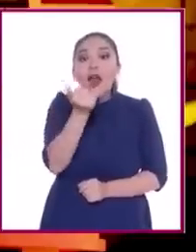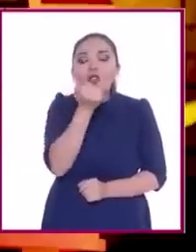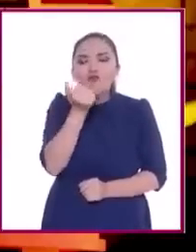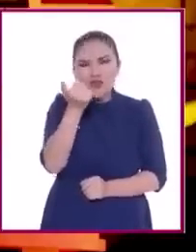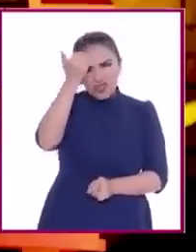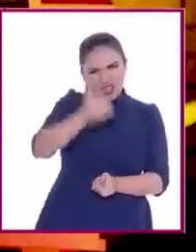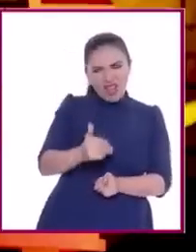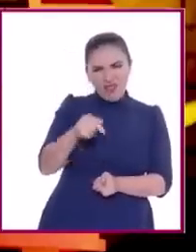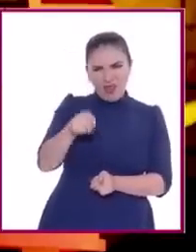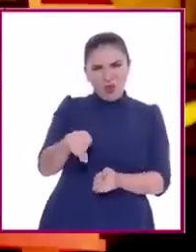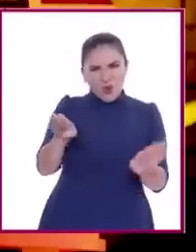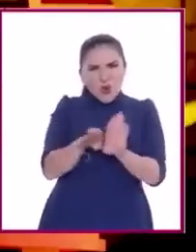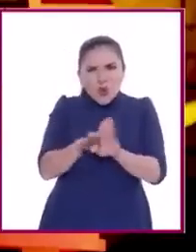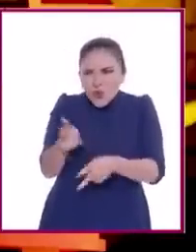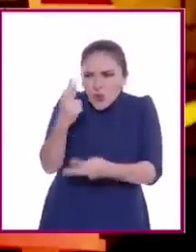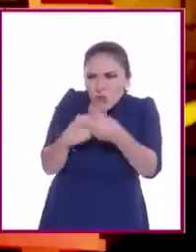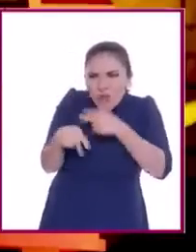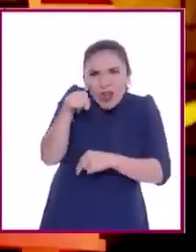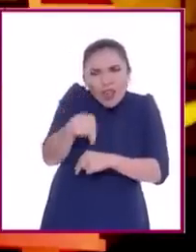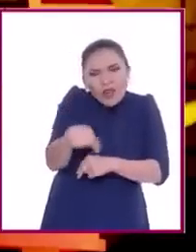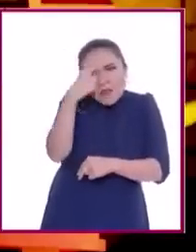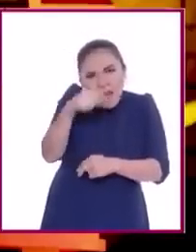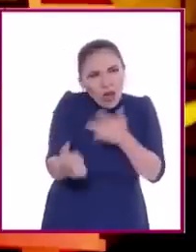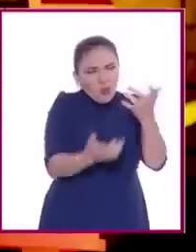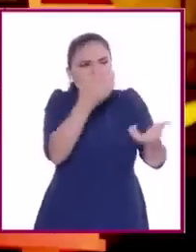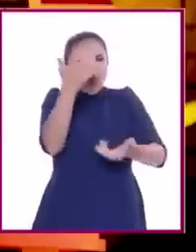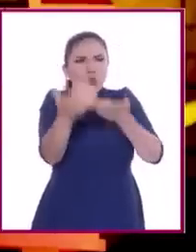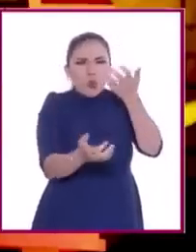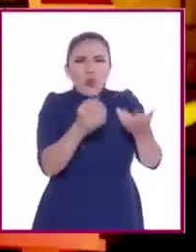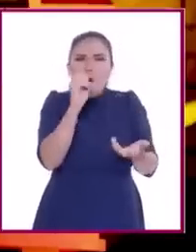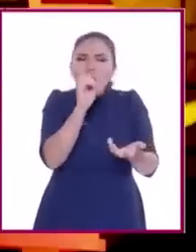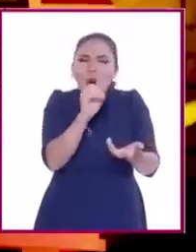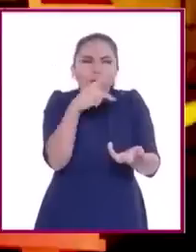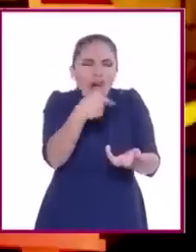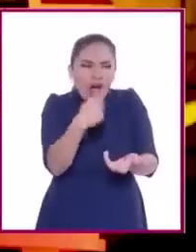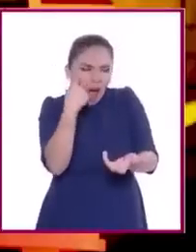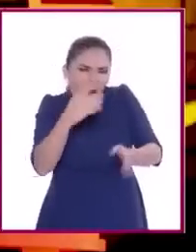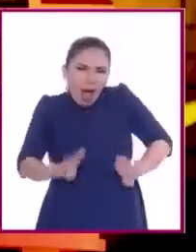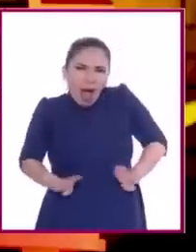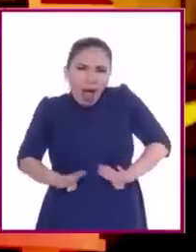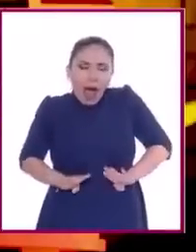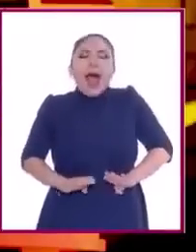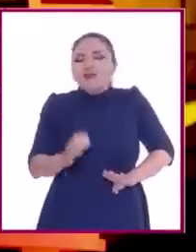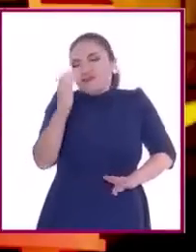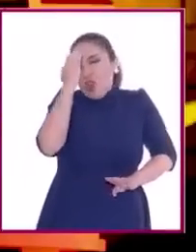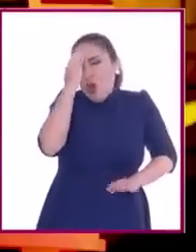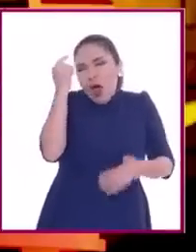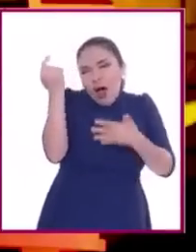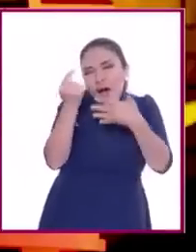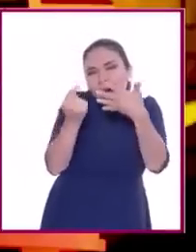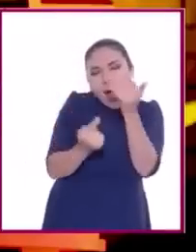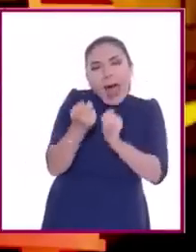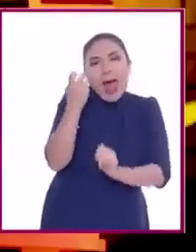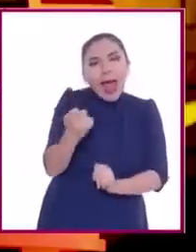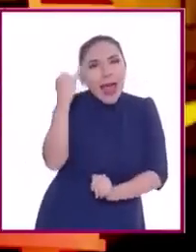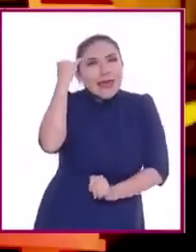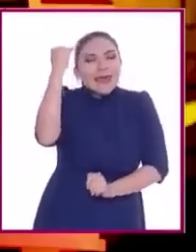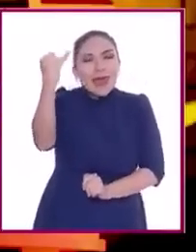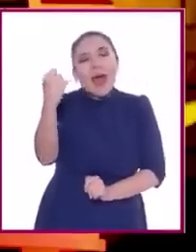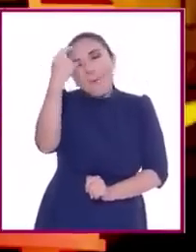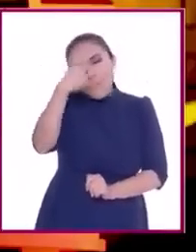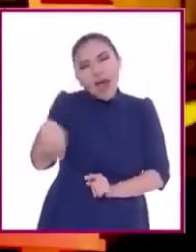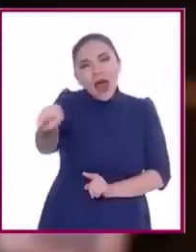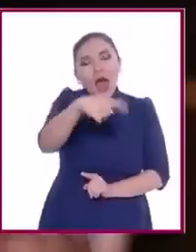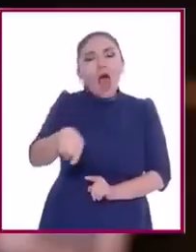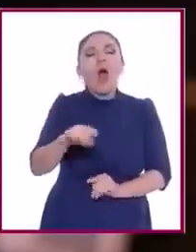cómo cómo cómo cómo cómo cómo se provoca un el fuego o la combustión también tiene elementos o la idea de este de